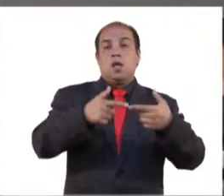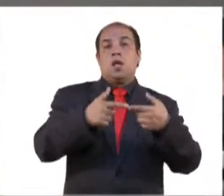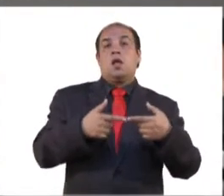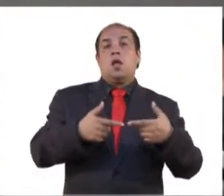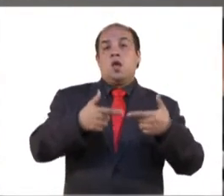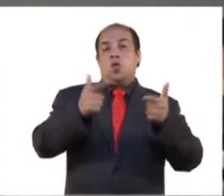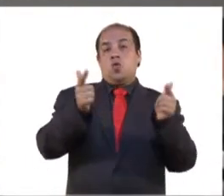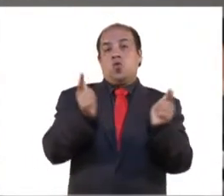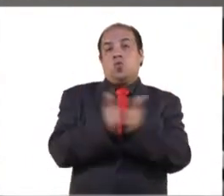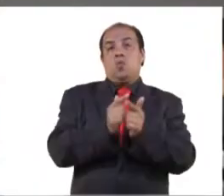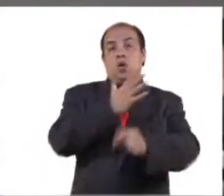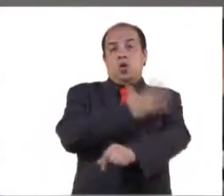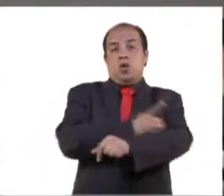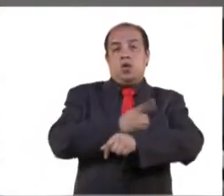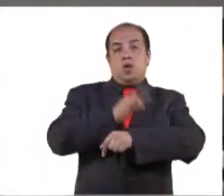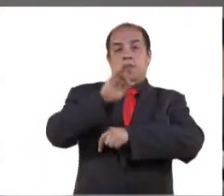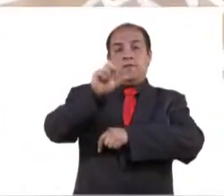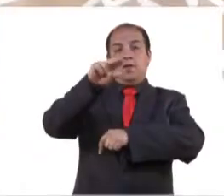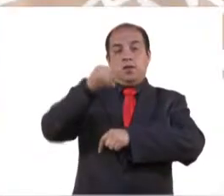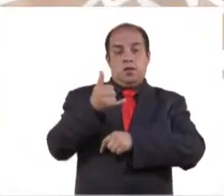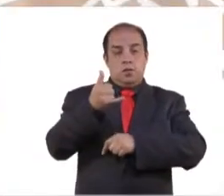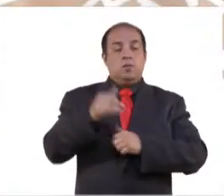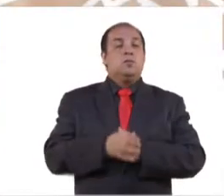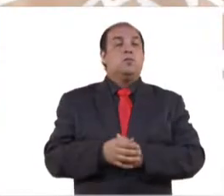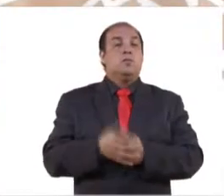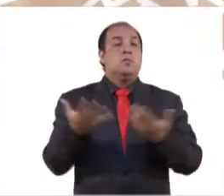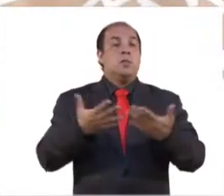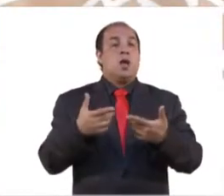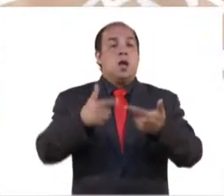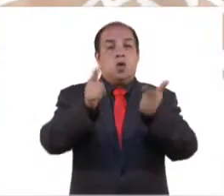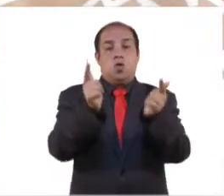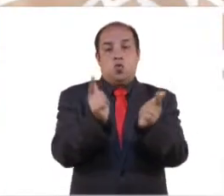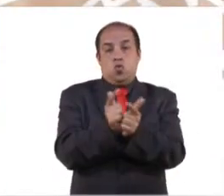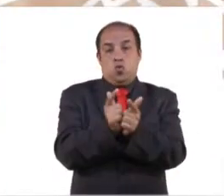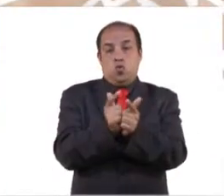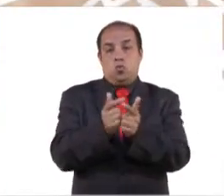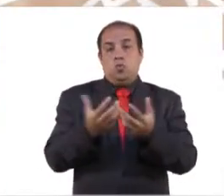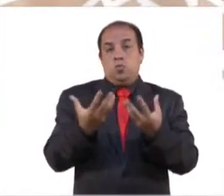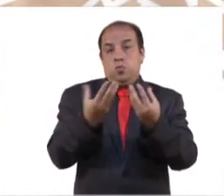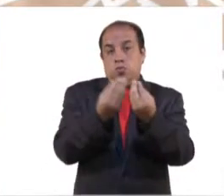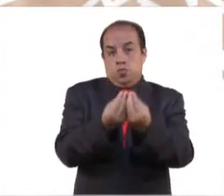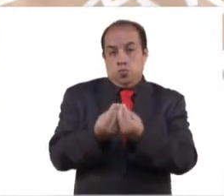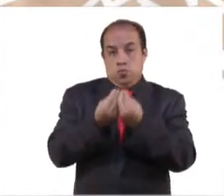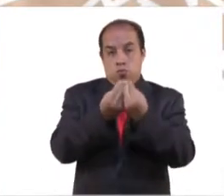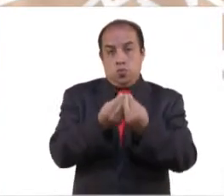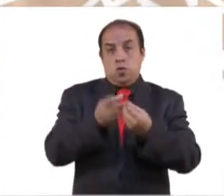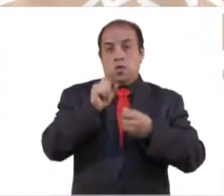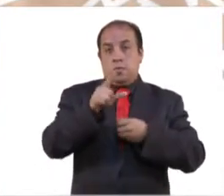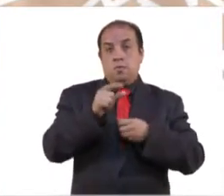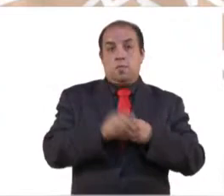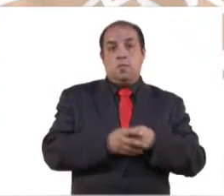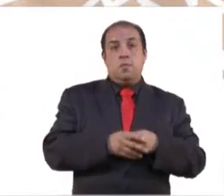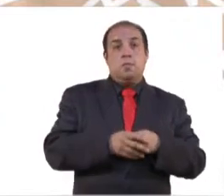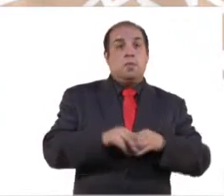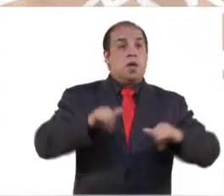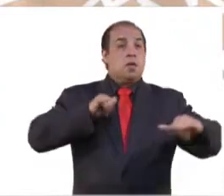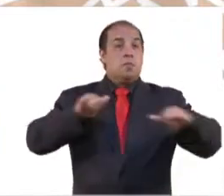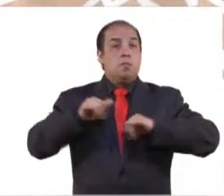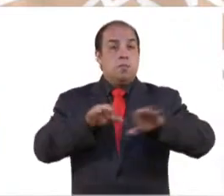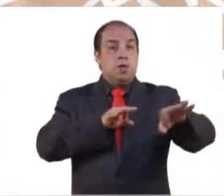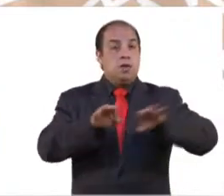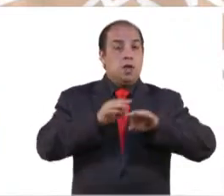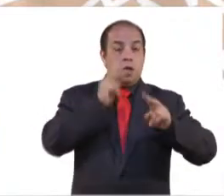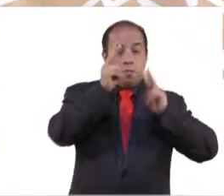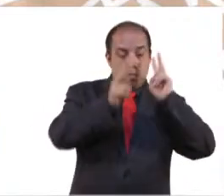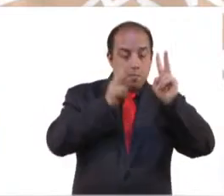parte del gobierno federal. Vamos a hacer brigadas en conjunto y rutas de trabajo para que visitemos a todos.